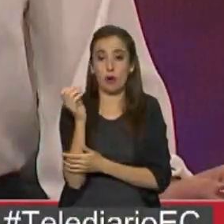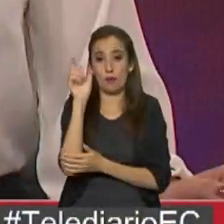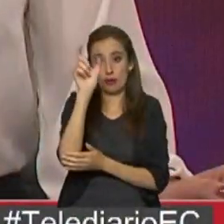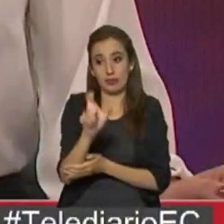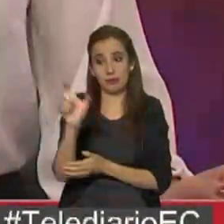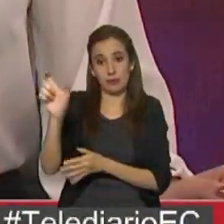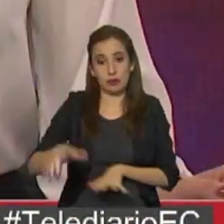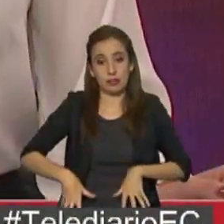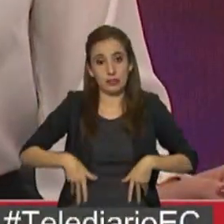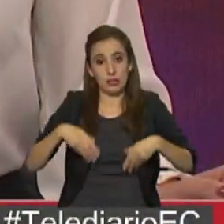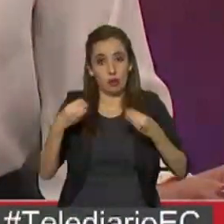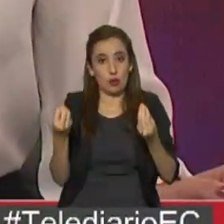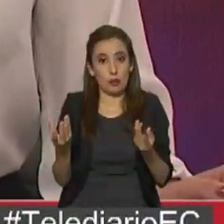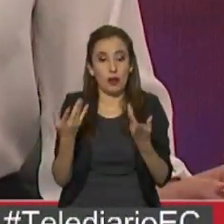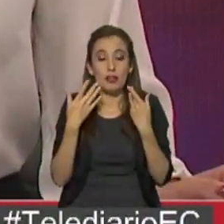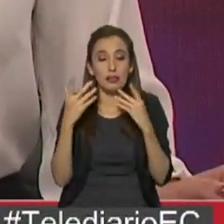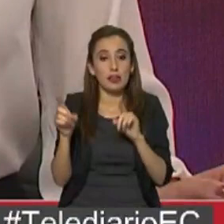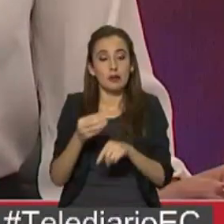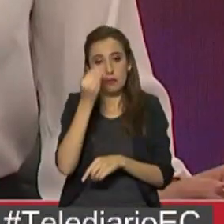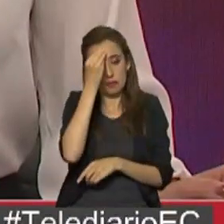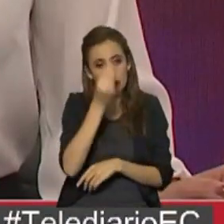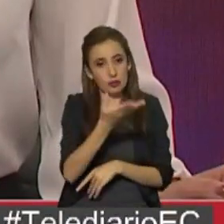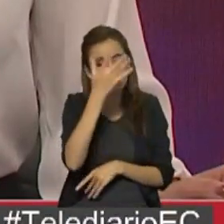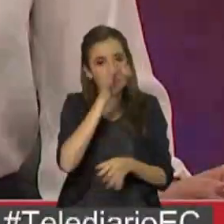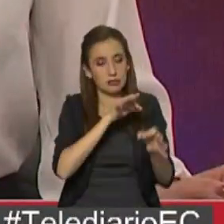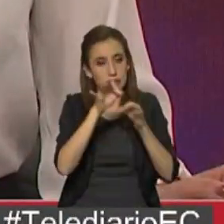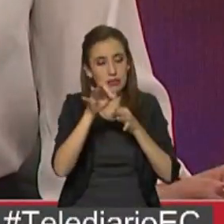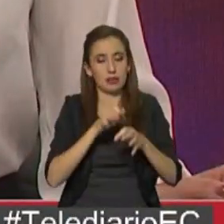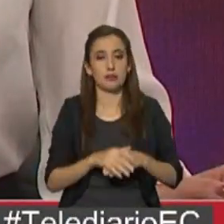emergencia sanitaria ingeniero muy buenos días